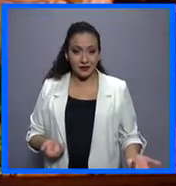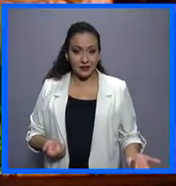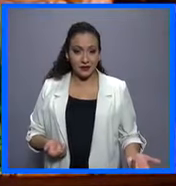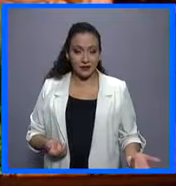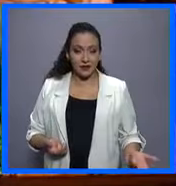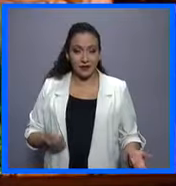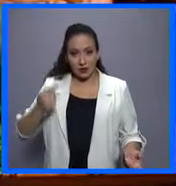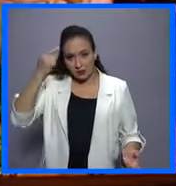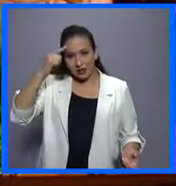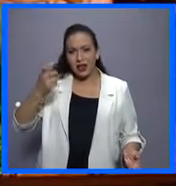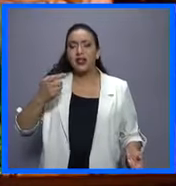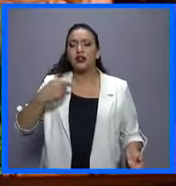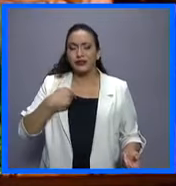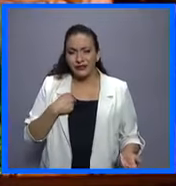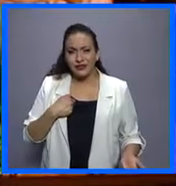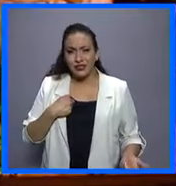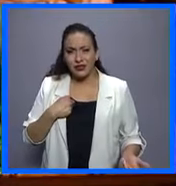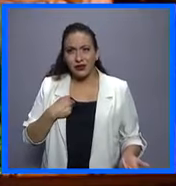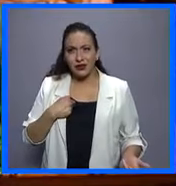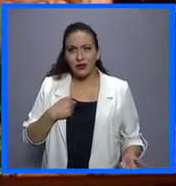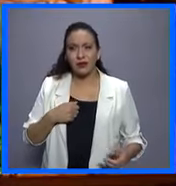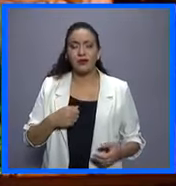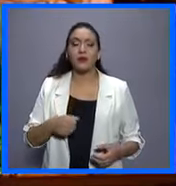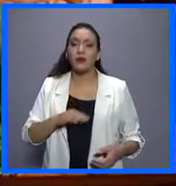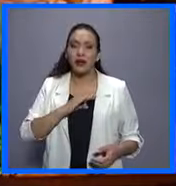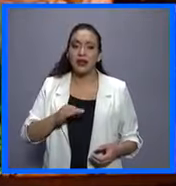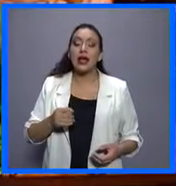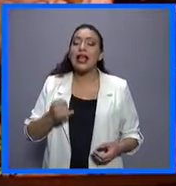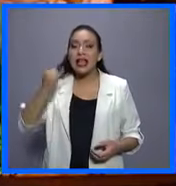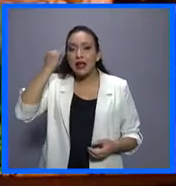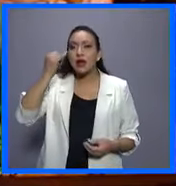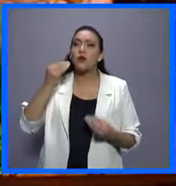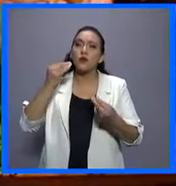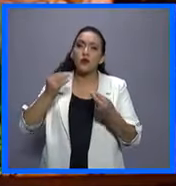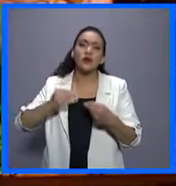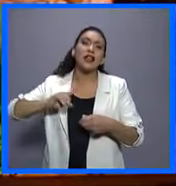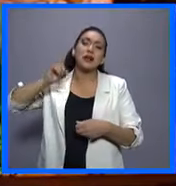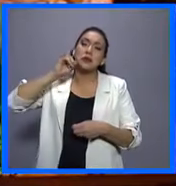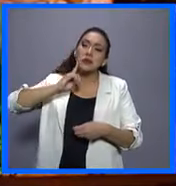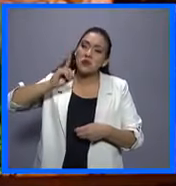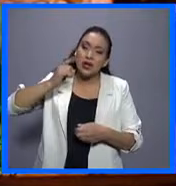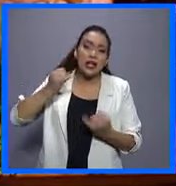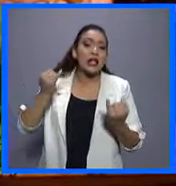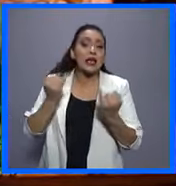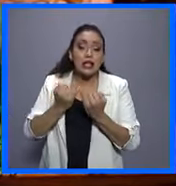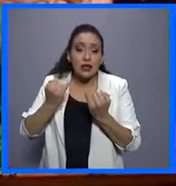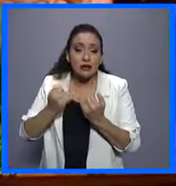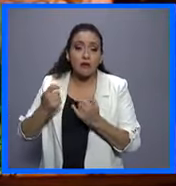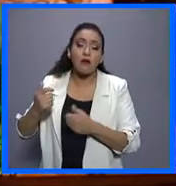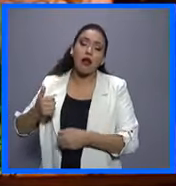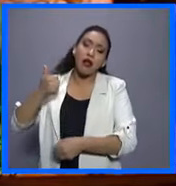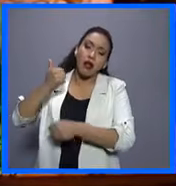no me puedo imaginar la cantidad de vidas, de nanas y de tatas